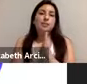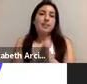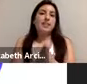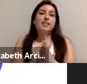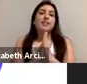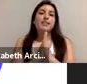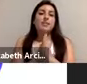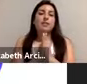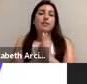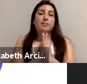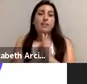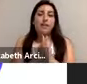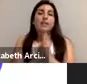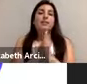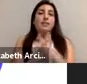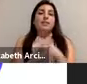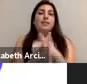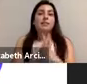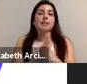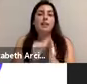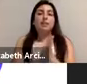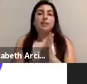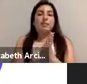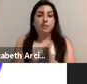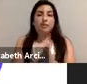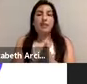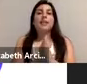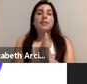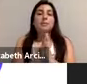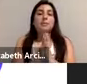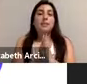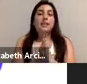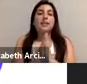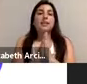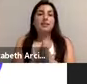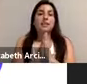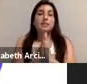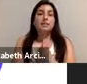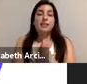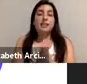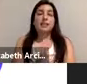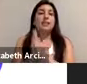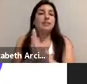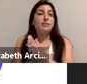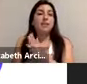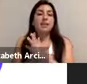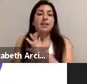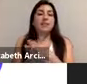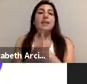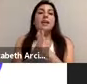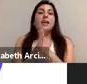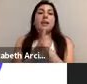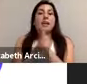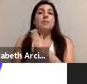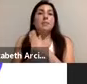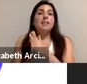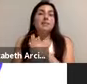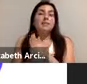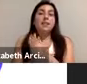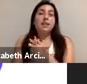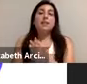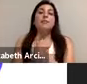muchos pacientes que son pediátricos y tienen alguna enfermedad neurológica. Debemos aprender a desarrollar las mismas técnicas que los pediatras, que